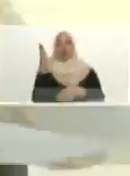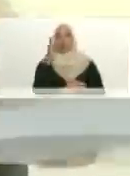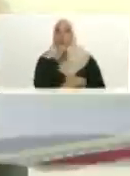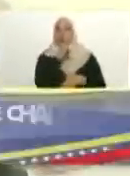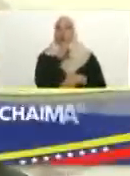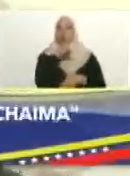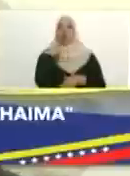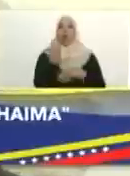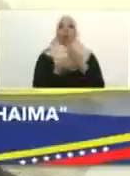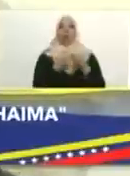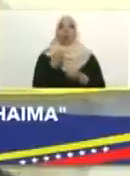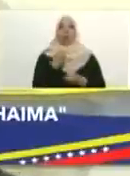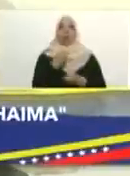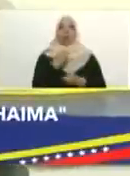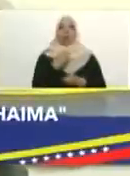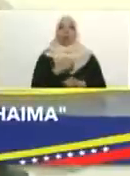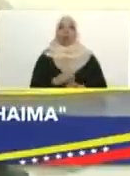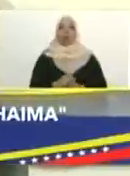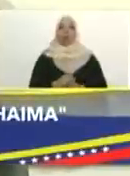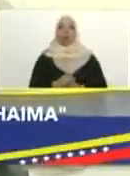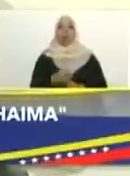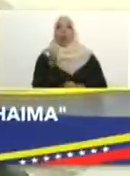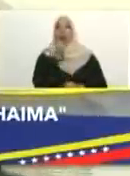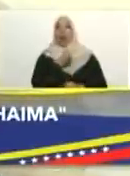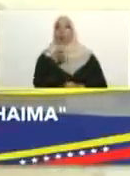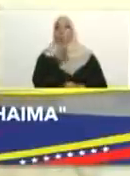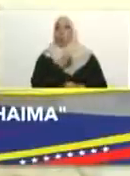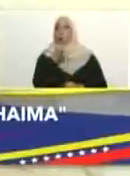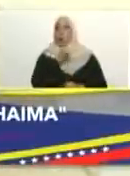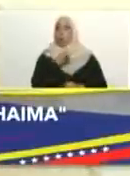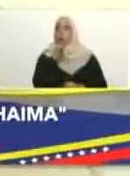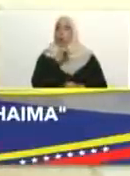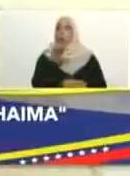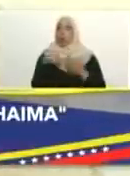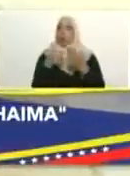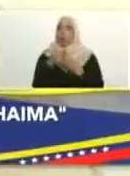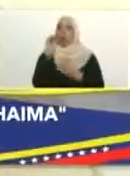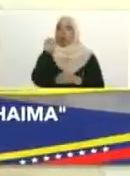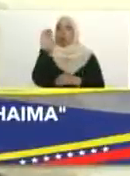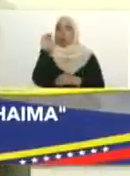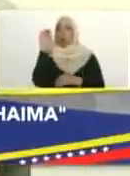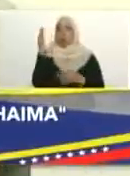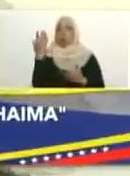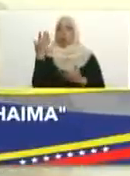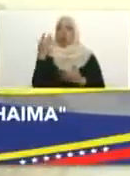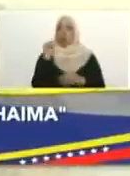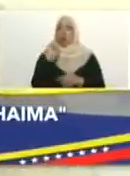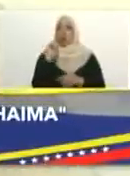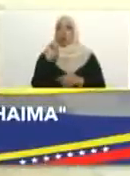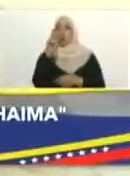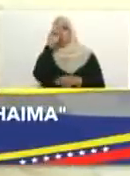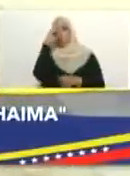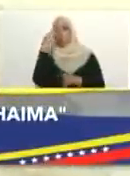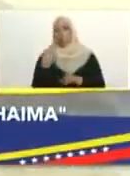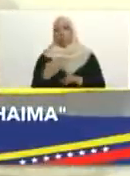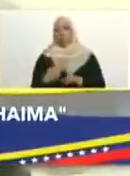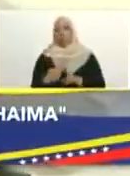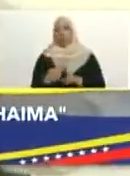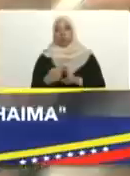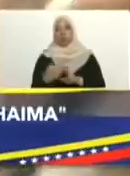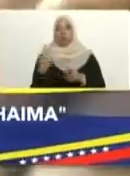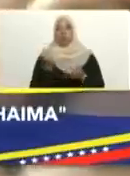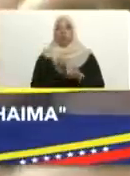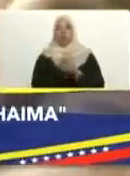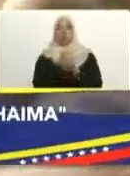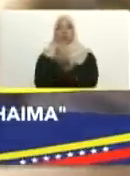estamos dando, en la resistencia que estamos llevando adelante. Con pundonor, con